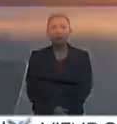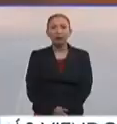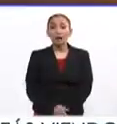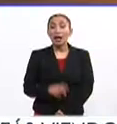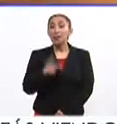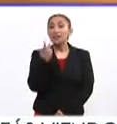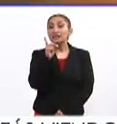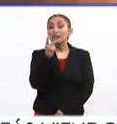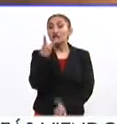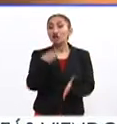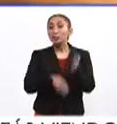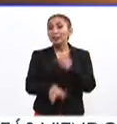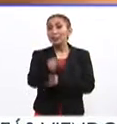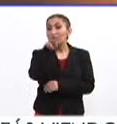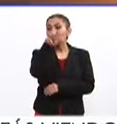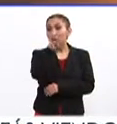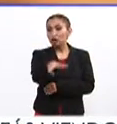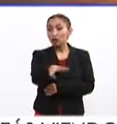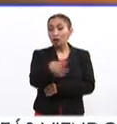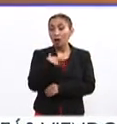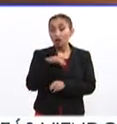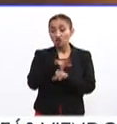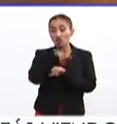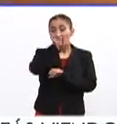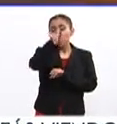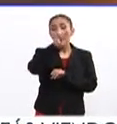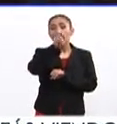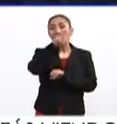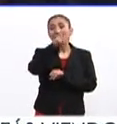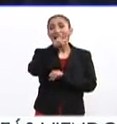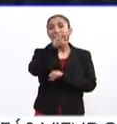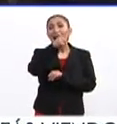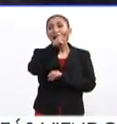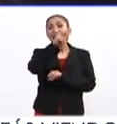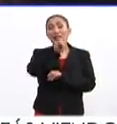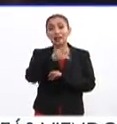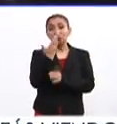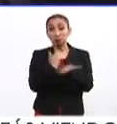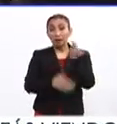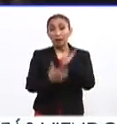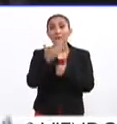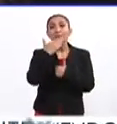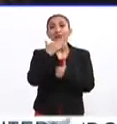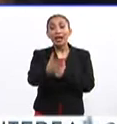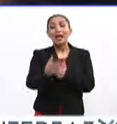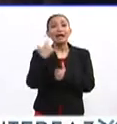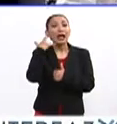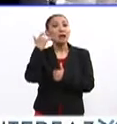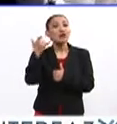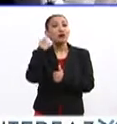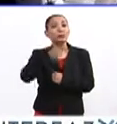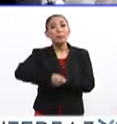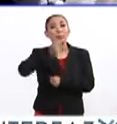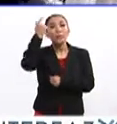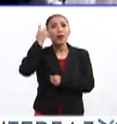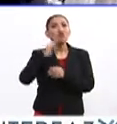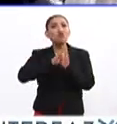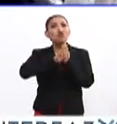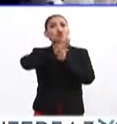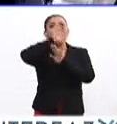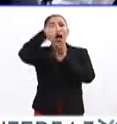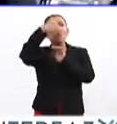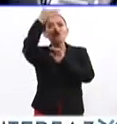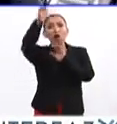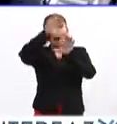13 de diciembre de 2018. La nave Virgin Galactic realizó con éxito en Mojave, California, su primer vuelo al exterior